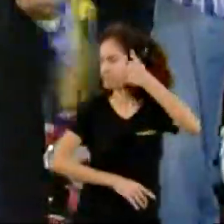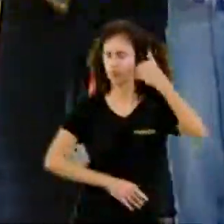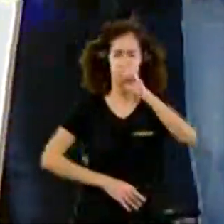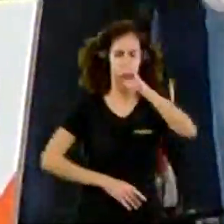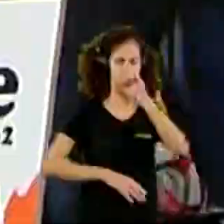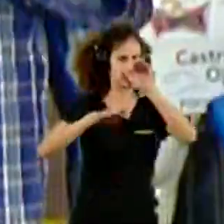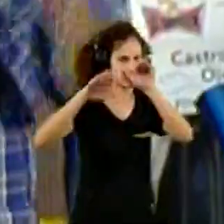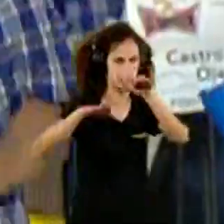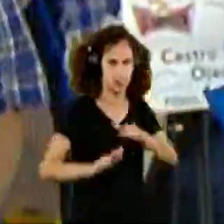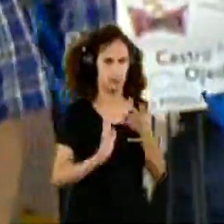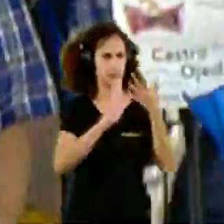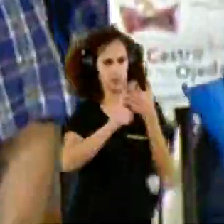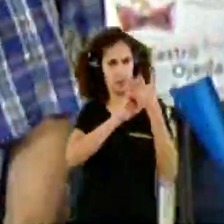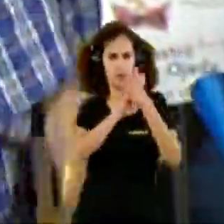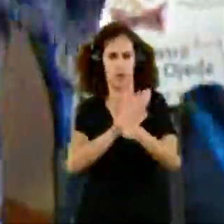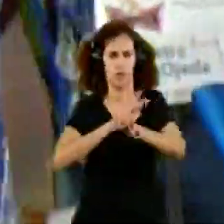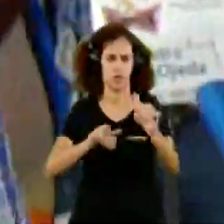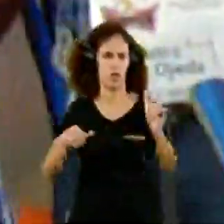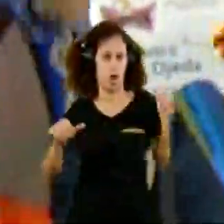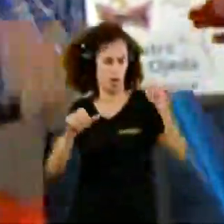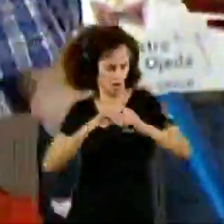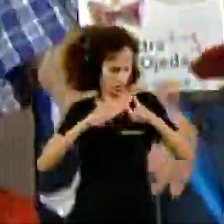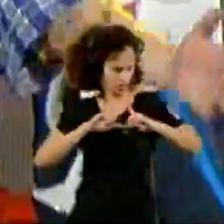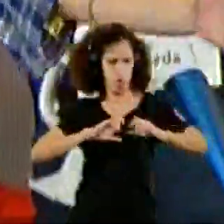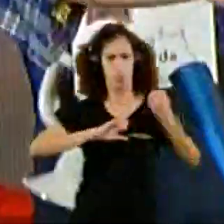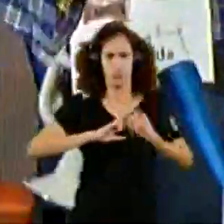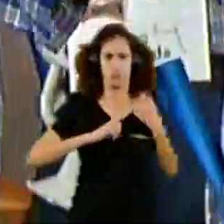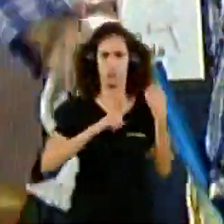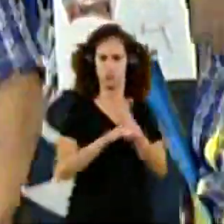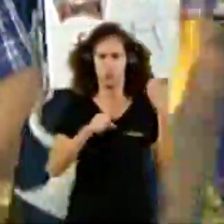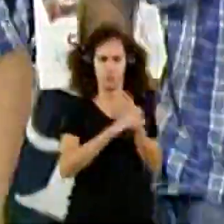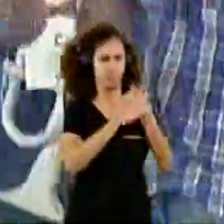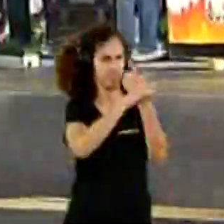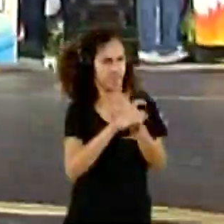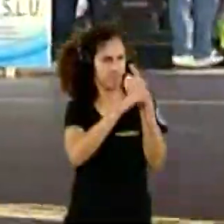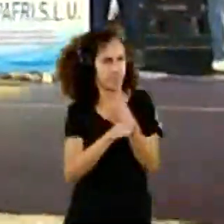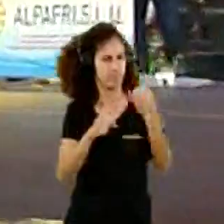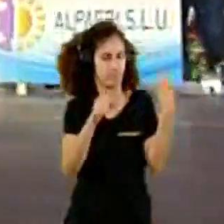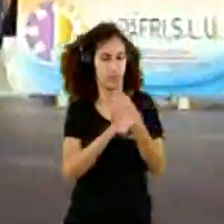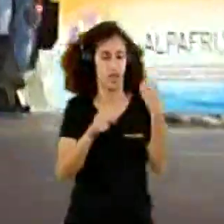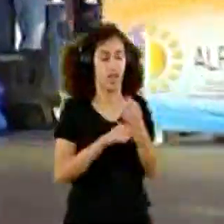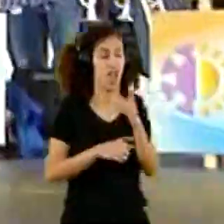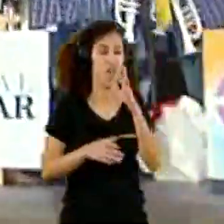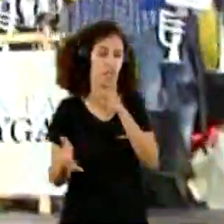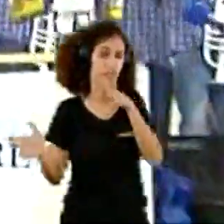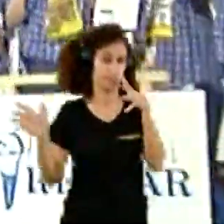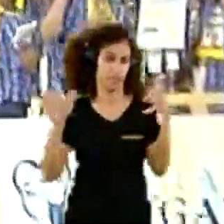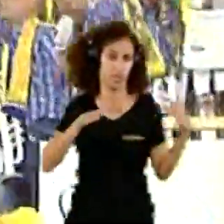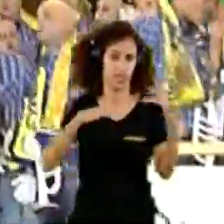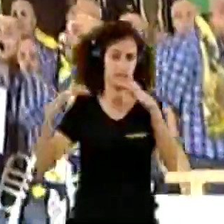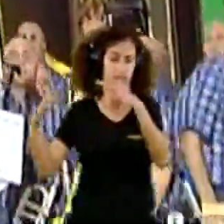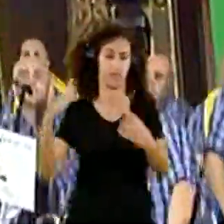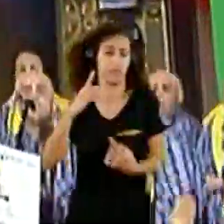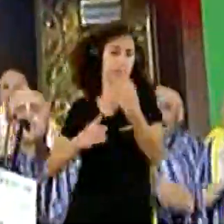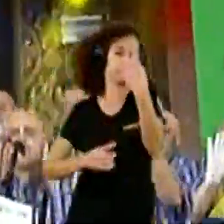del equipo que luchó por este escudo al jugar cada partido. Ahora ya al estadio voy de vez